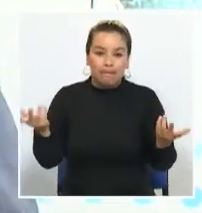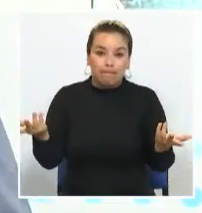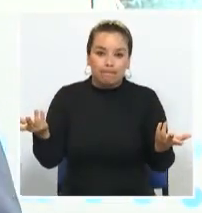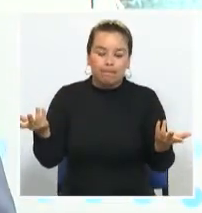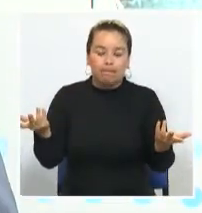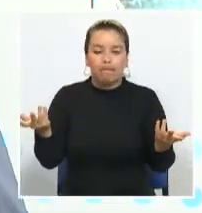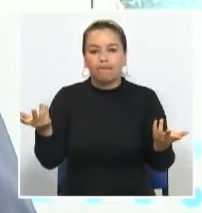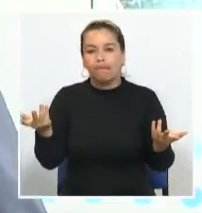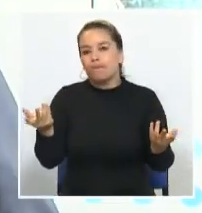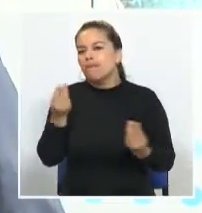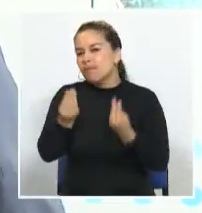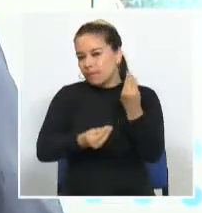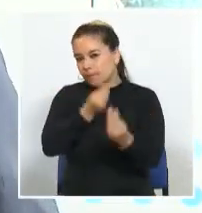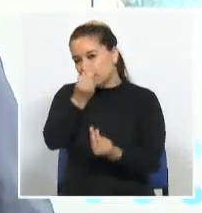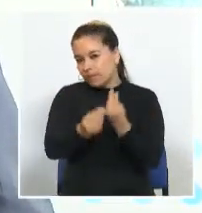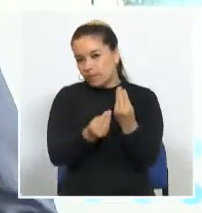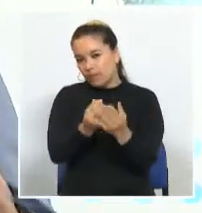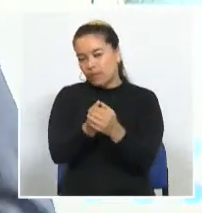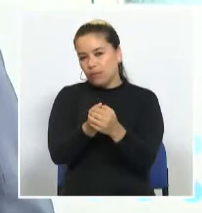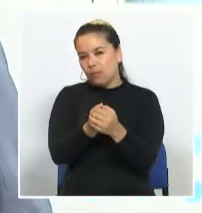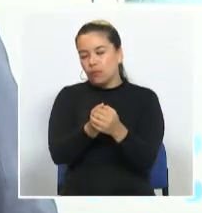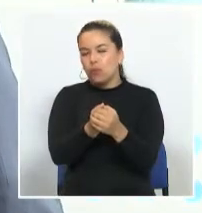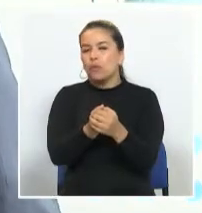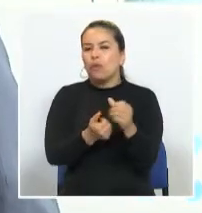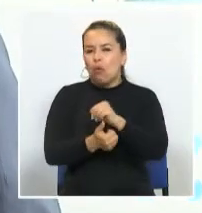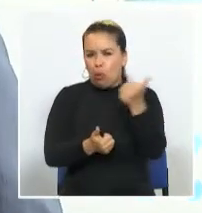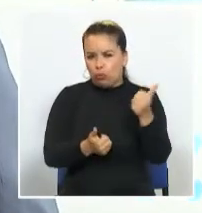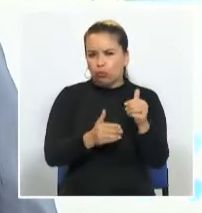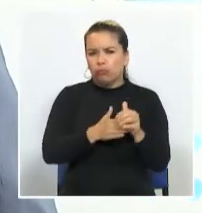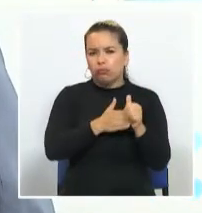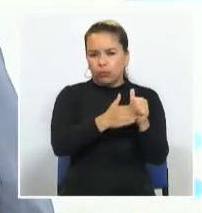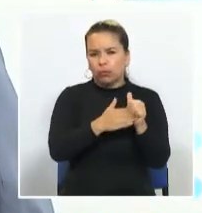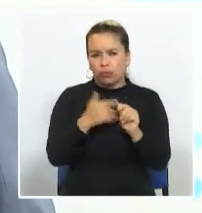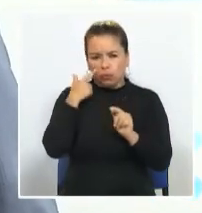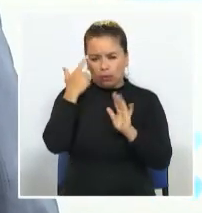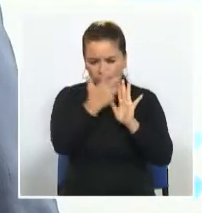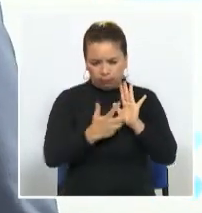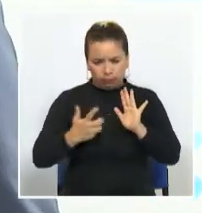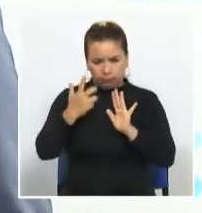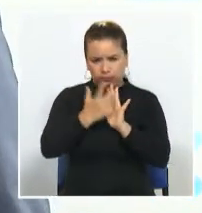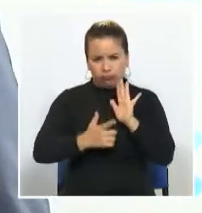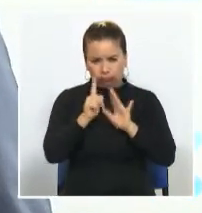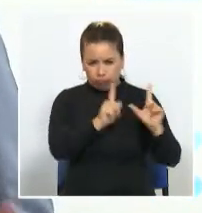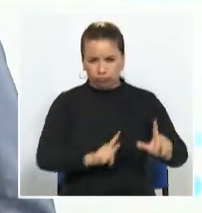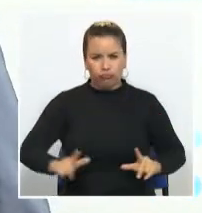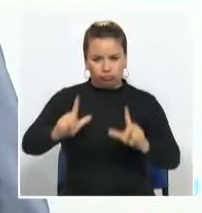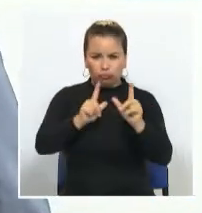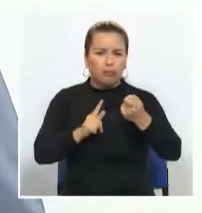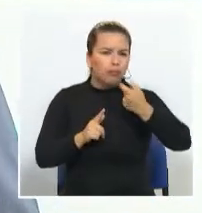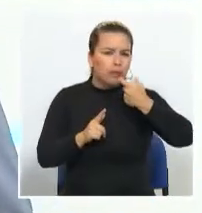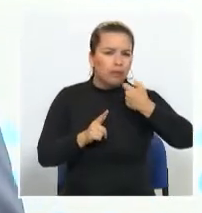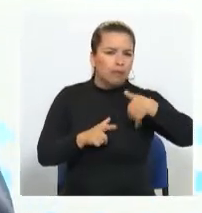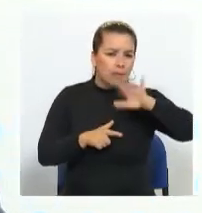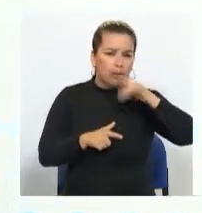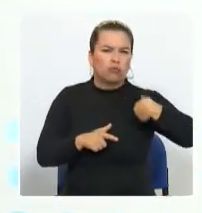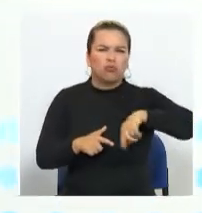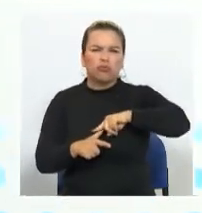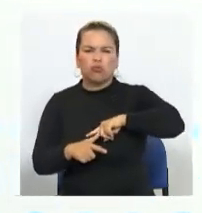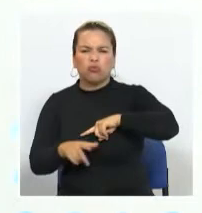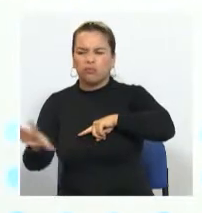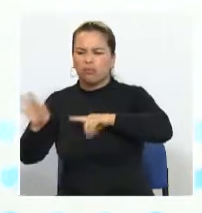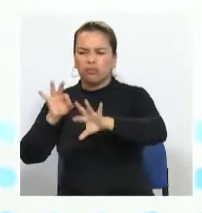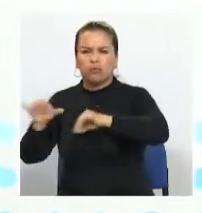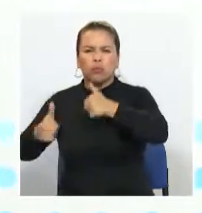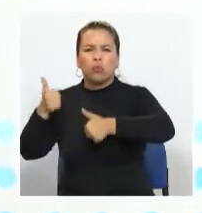otros métodos diagnósticos que en general se denominan farmacológicos y que nosotros, por ejemplo, más utilizamos, se llama un